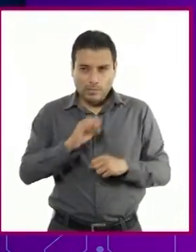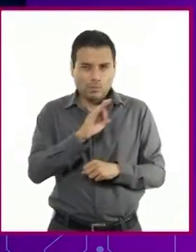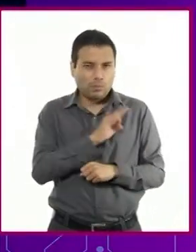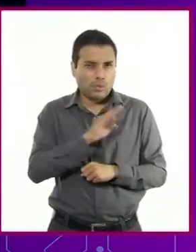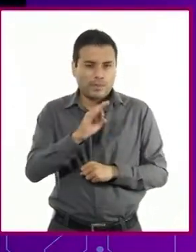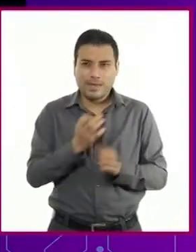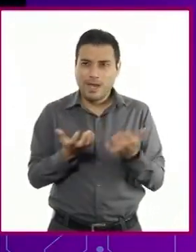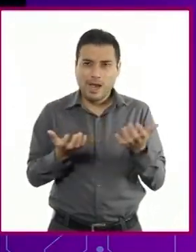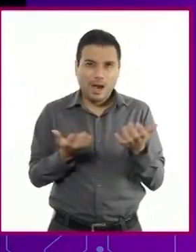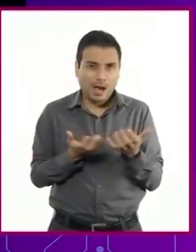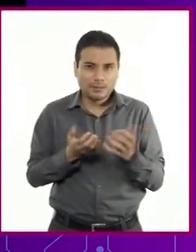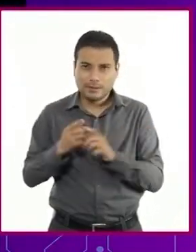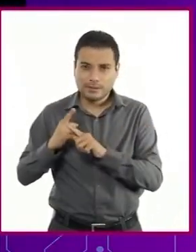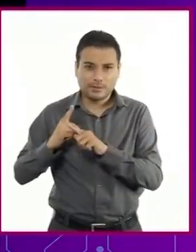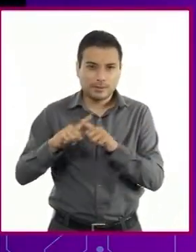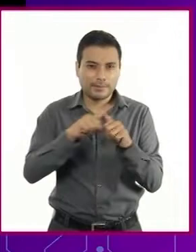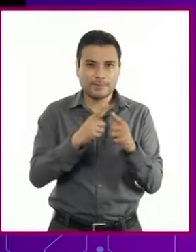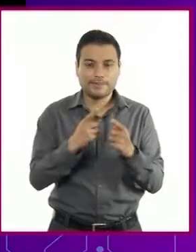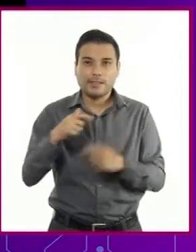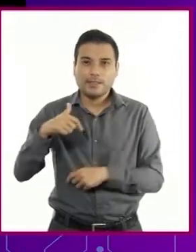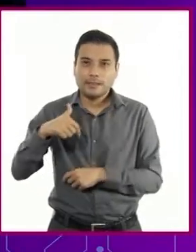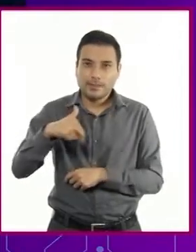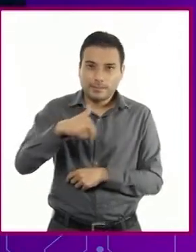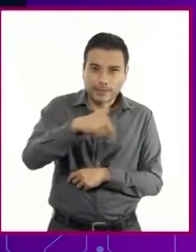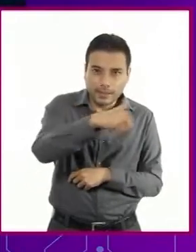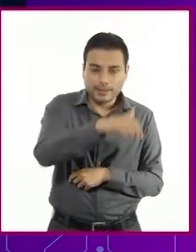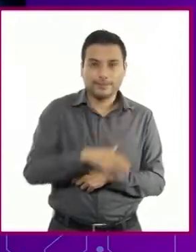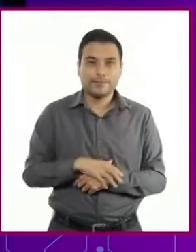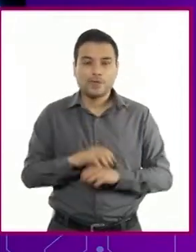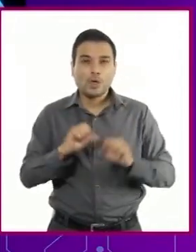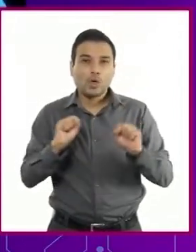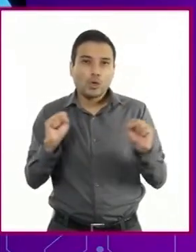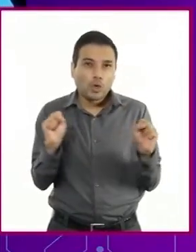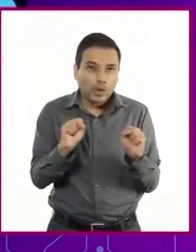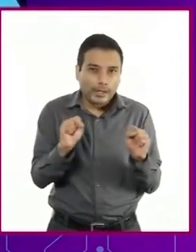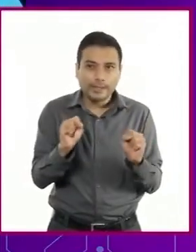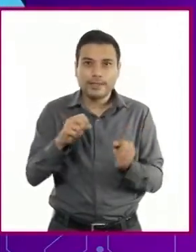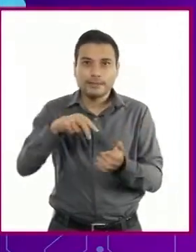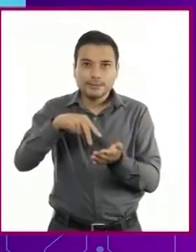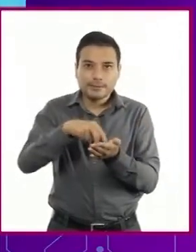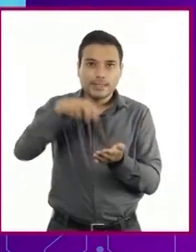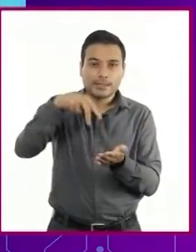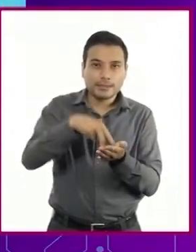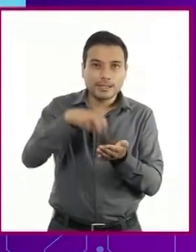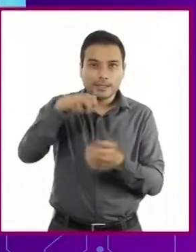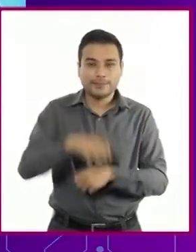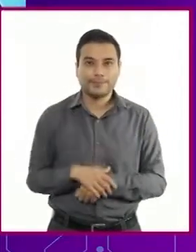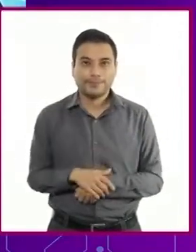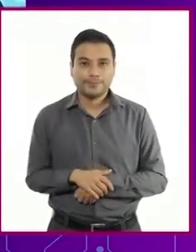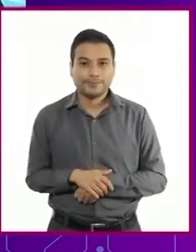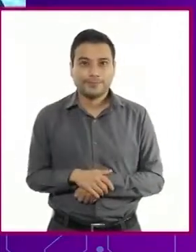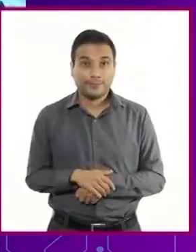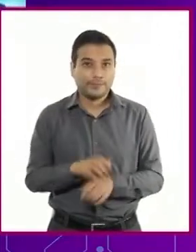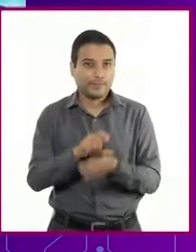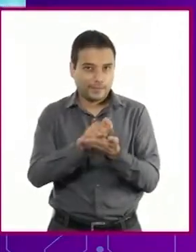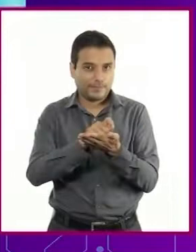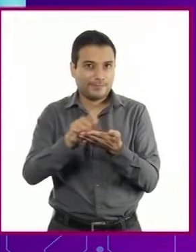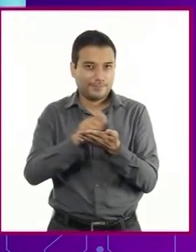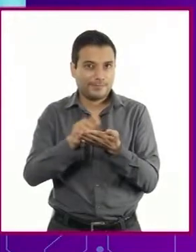cualquier movimiento, como caminar, correr, saltar y hasta tomar nota de esta